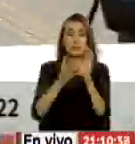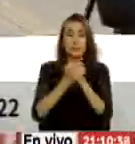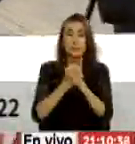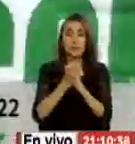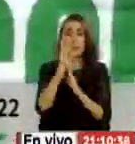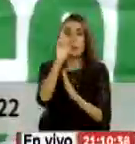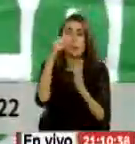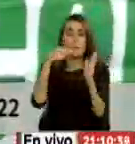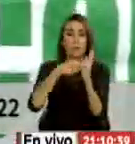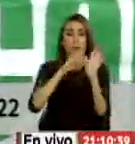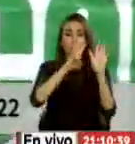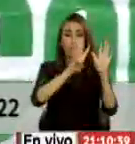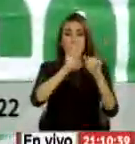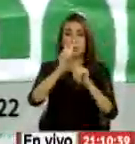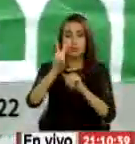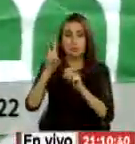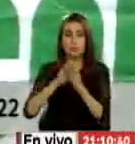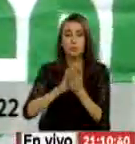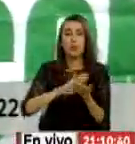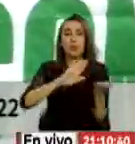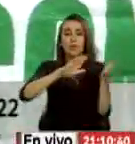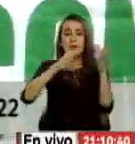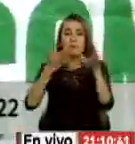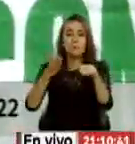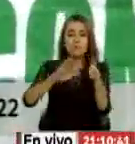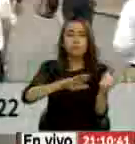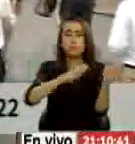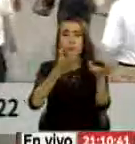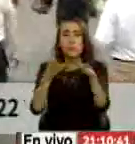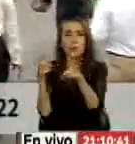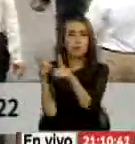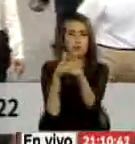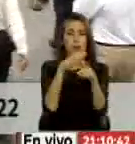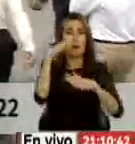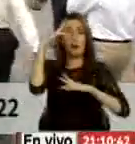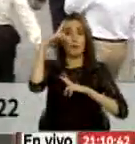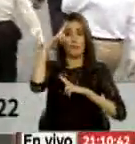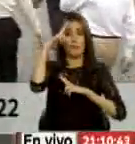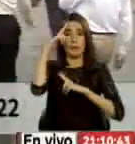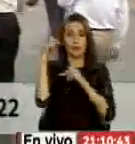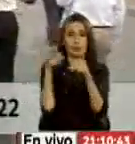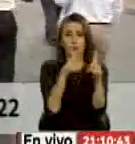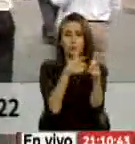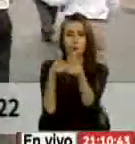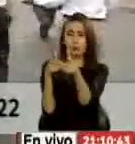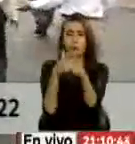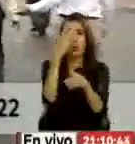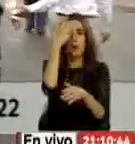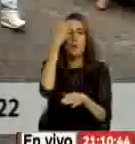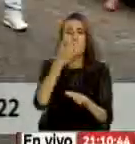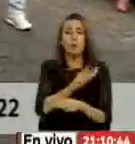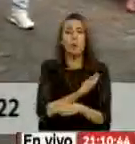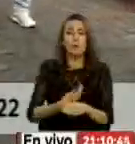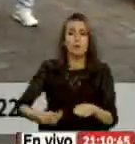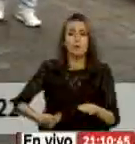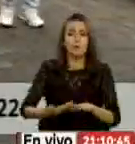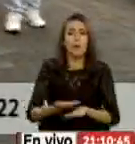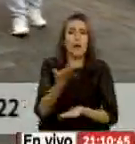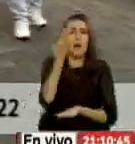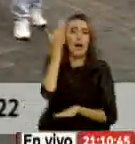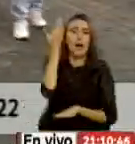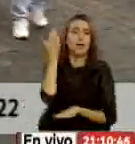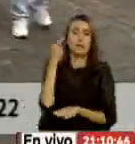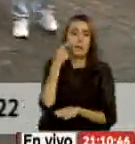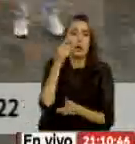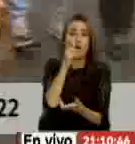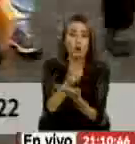1922 culminó con una masacre perpetrada por los militares en cumplimiento a una orden del gobierno de aquel entonces.